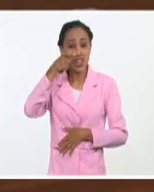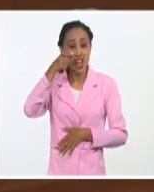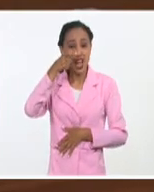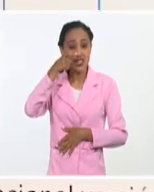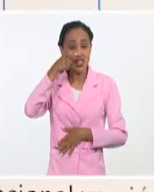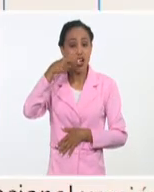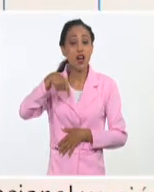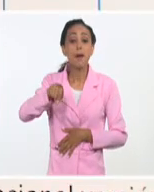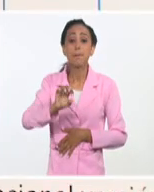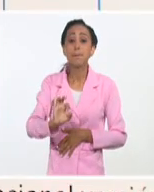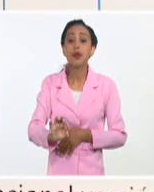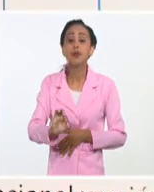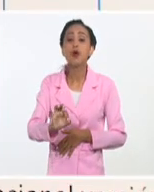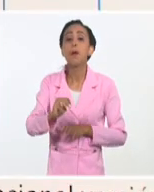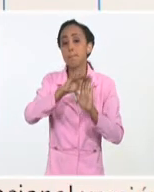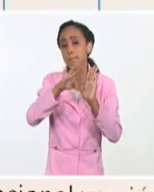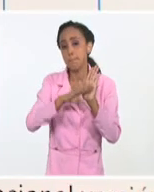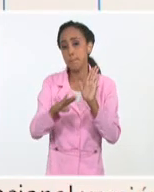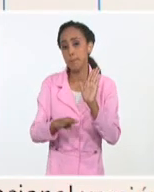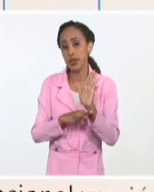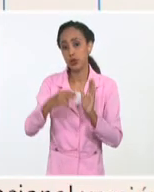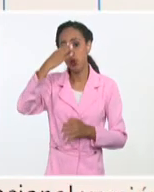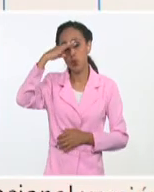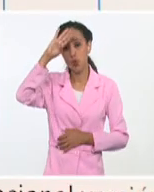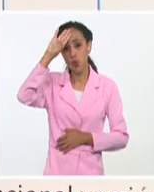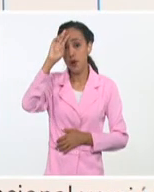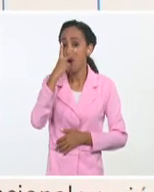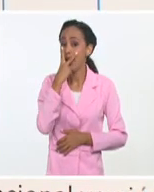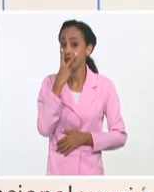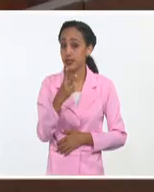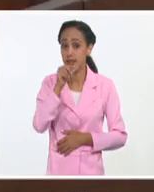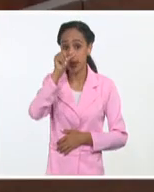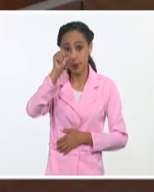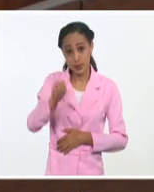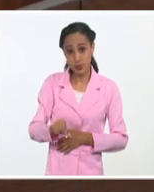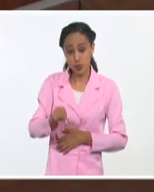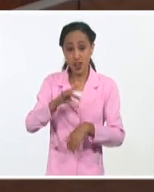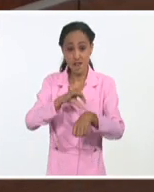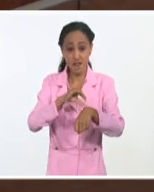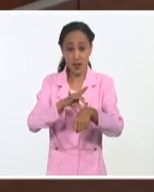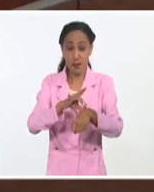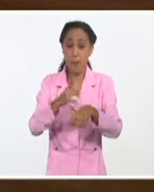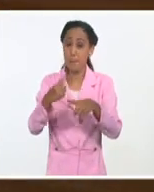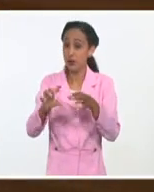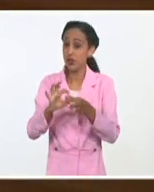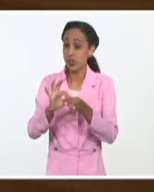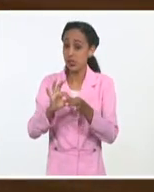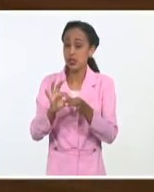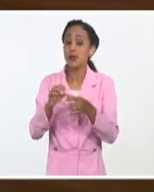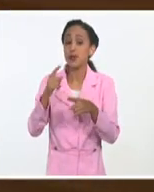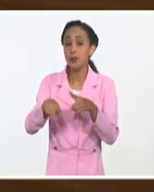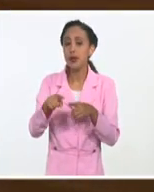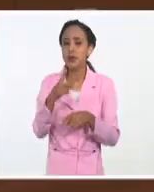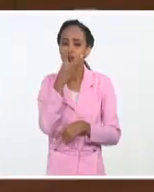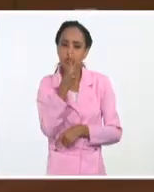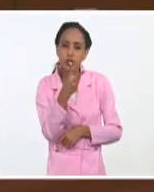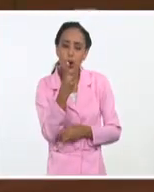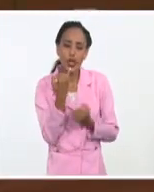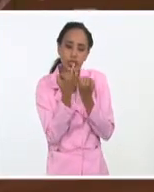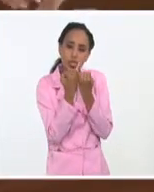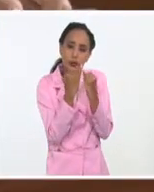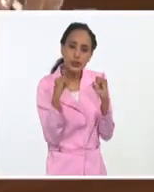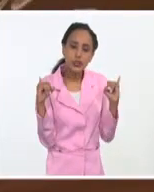creadas como parte de los protocolos cubanos para tratar a los pacientes de alto riesgo mediante un enfoque terapéutico personalizado y evitar